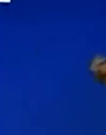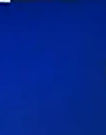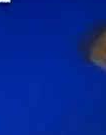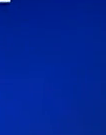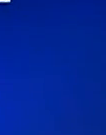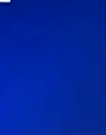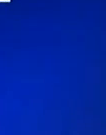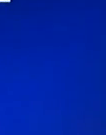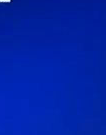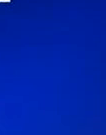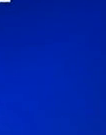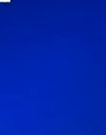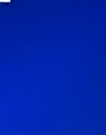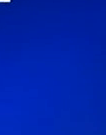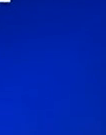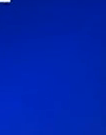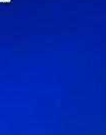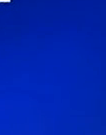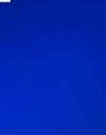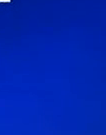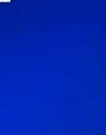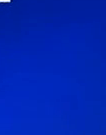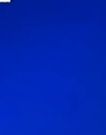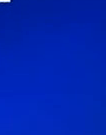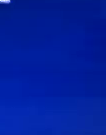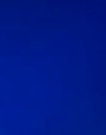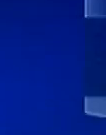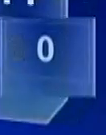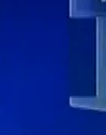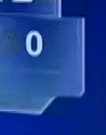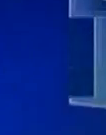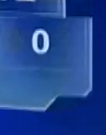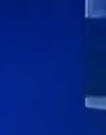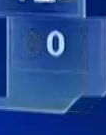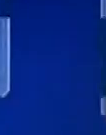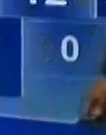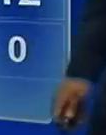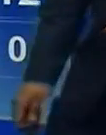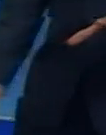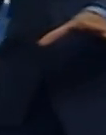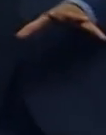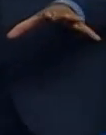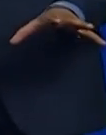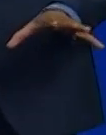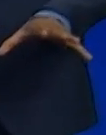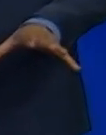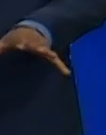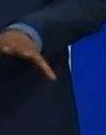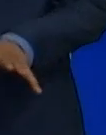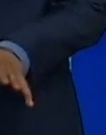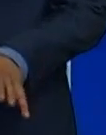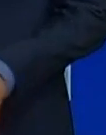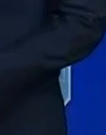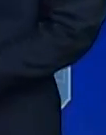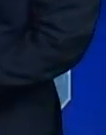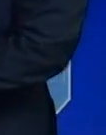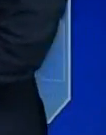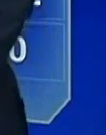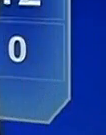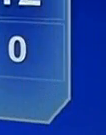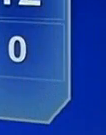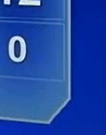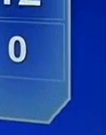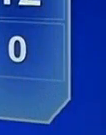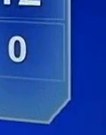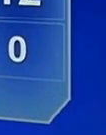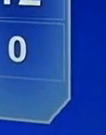Una atmósfera estable y agradable. Para Puerto Suárez, 31 grados. La temperatura máxima. Y en el pronóstico extendido para La Paz, un